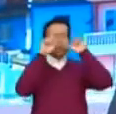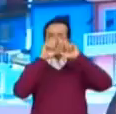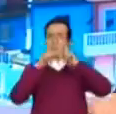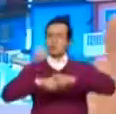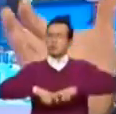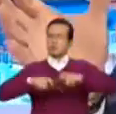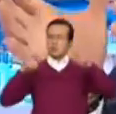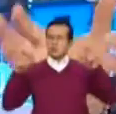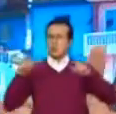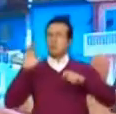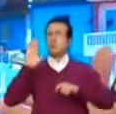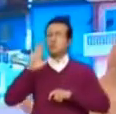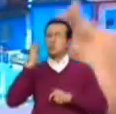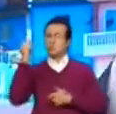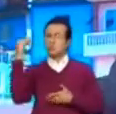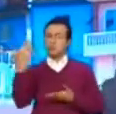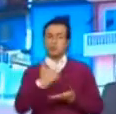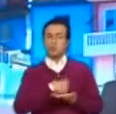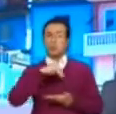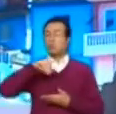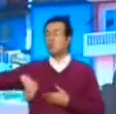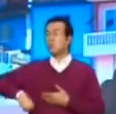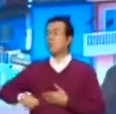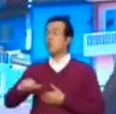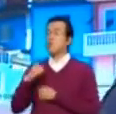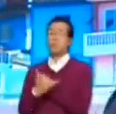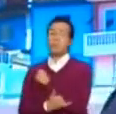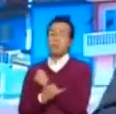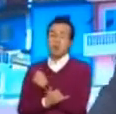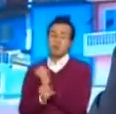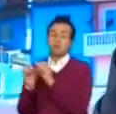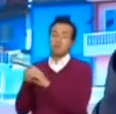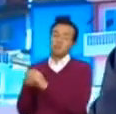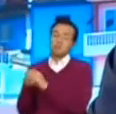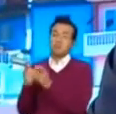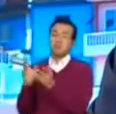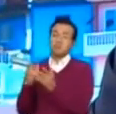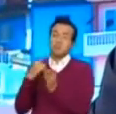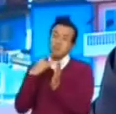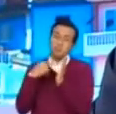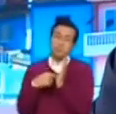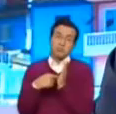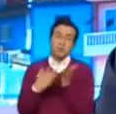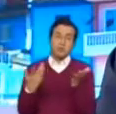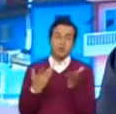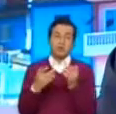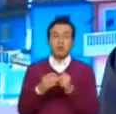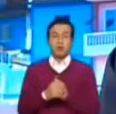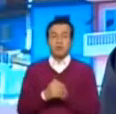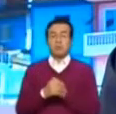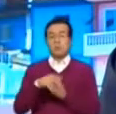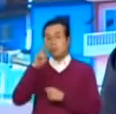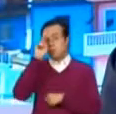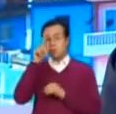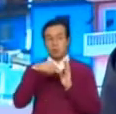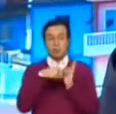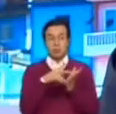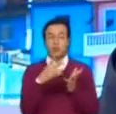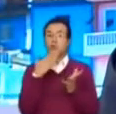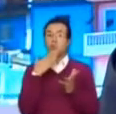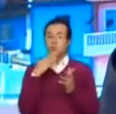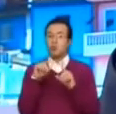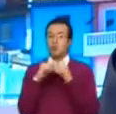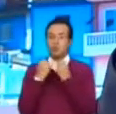consorcios que tienen su capital en paraísos fiscales, concretamente, en este caso, mecanismos de elusión a través de este